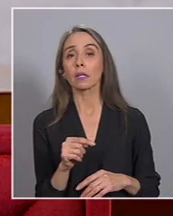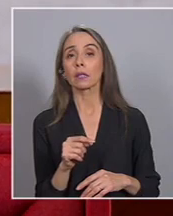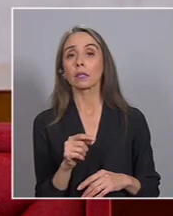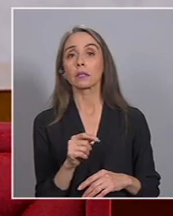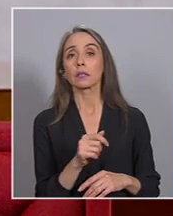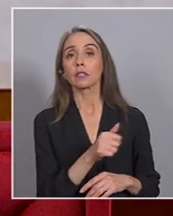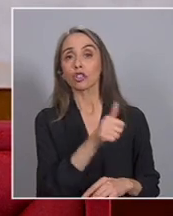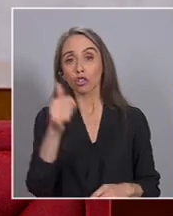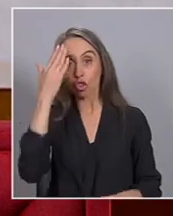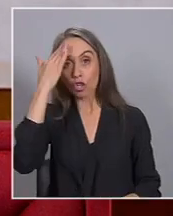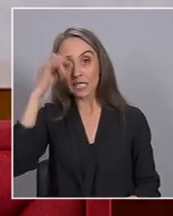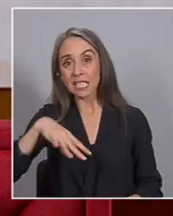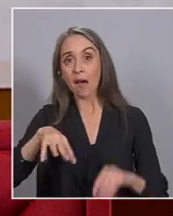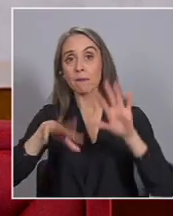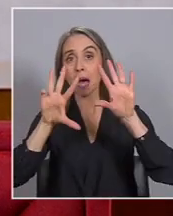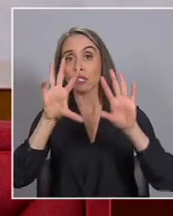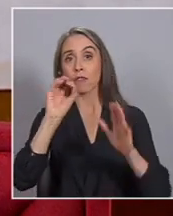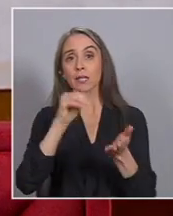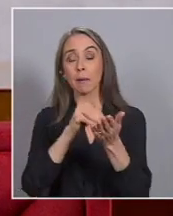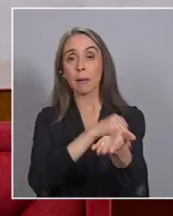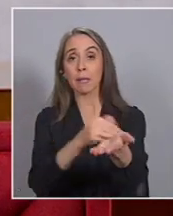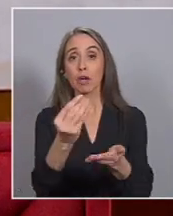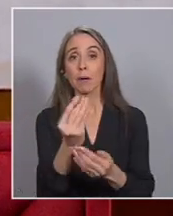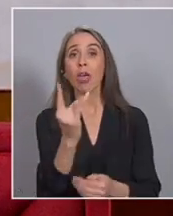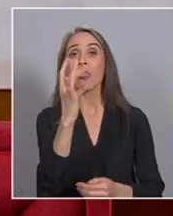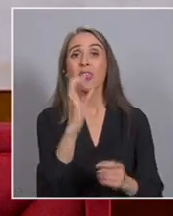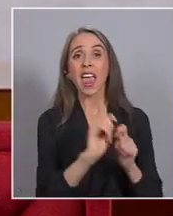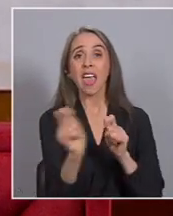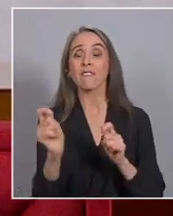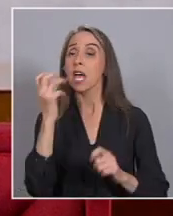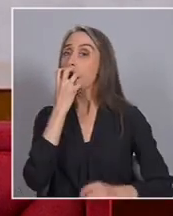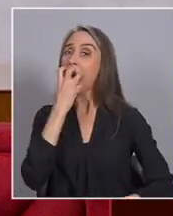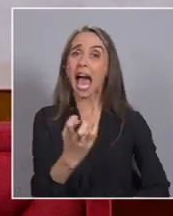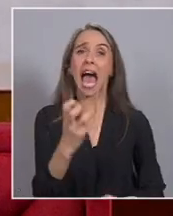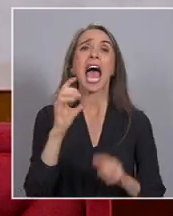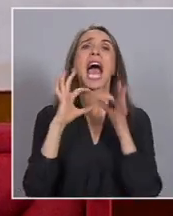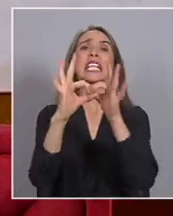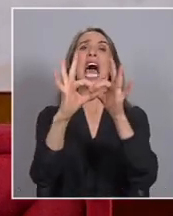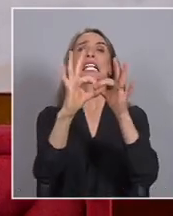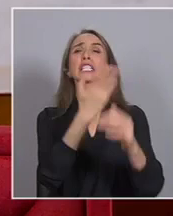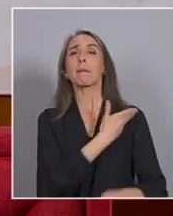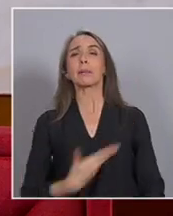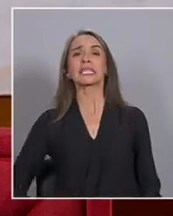conocida que es de más de 90 mil millones de pesos.